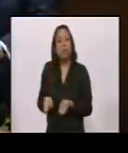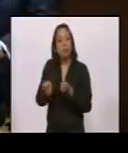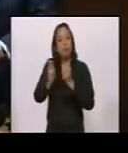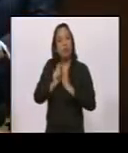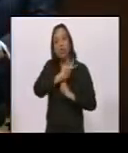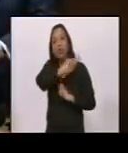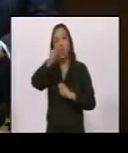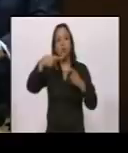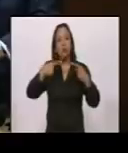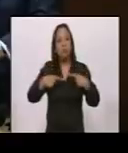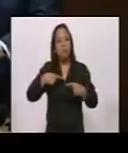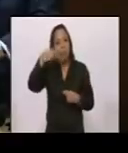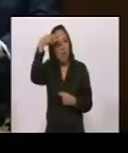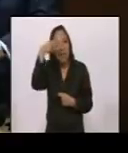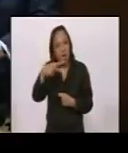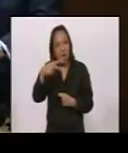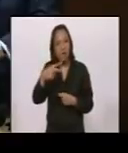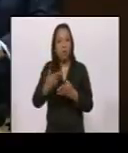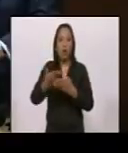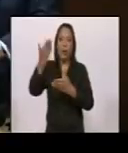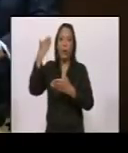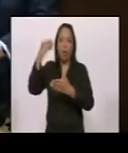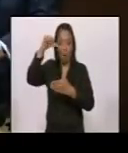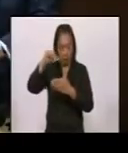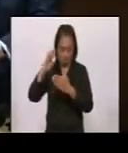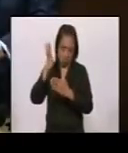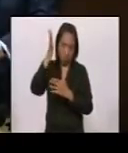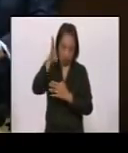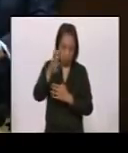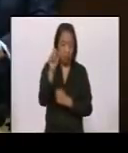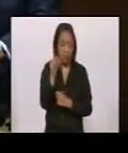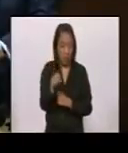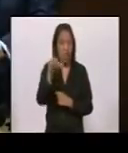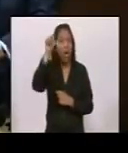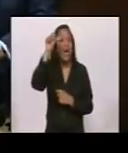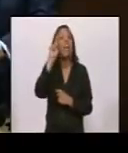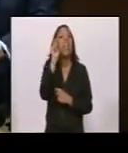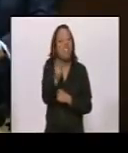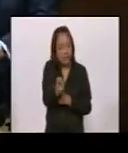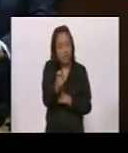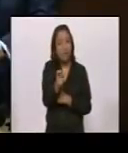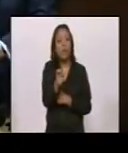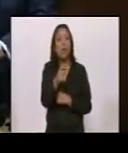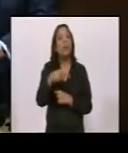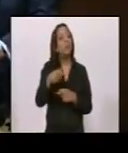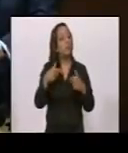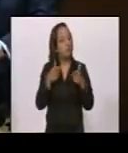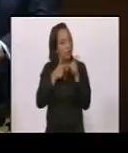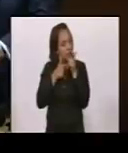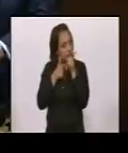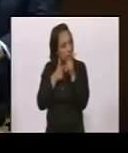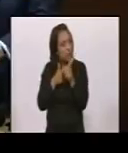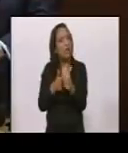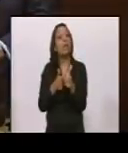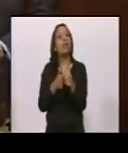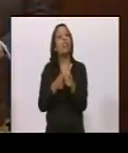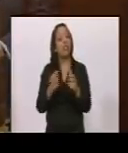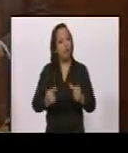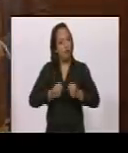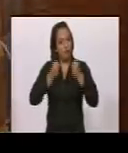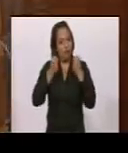los mexicanos de hoy y de mañana, y como tal, debemos conservarla y